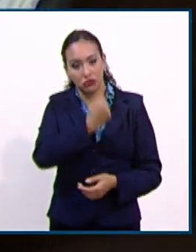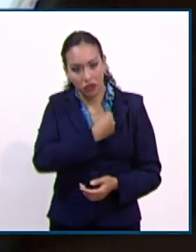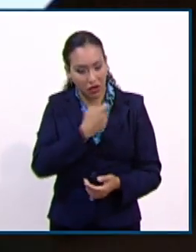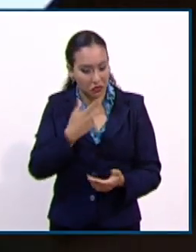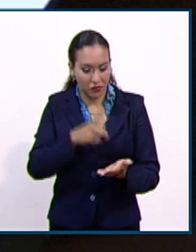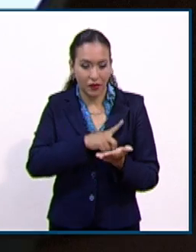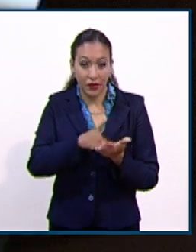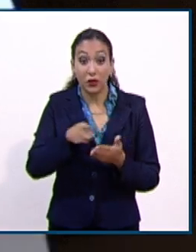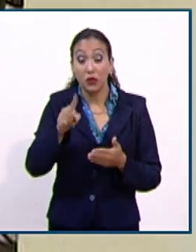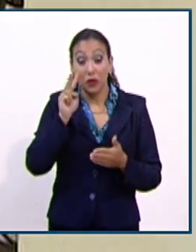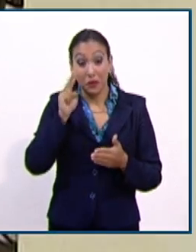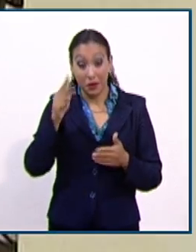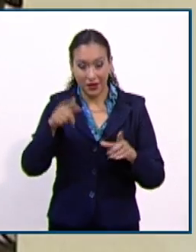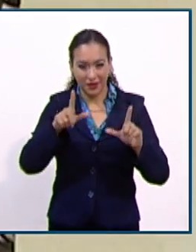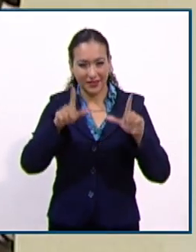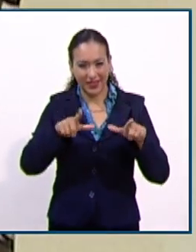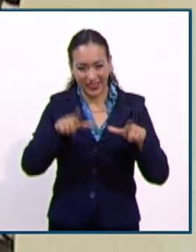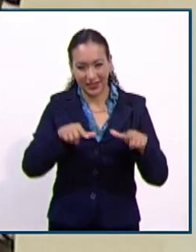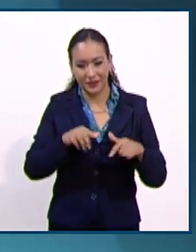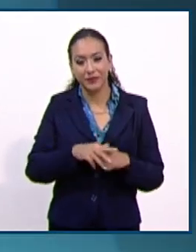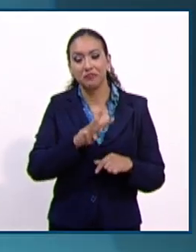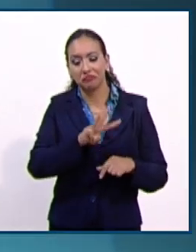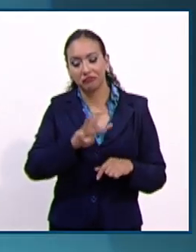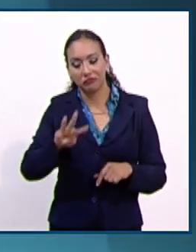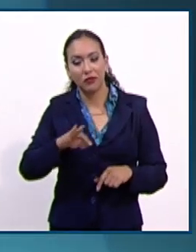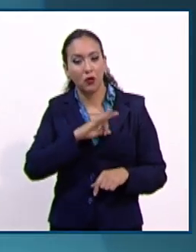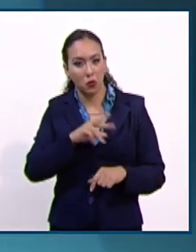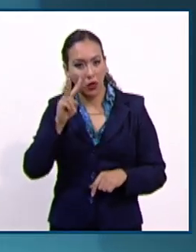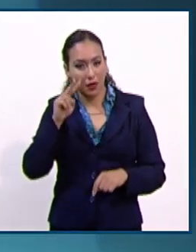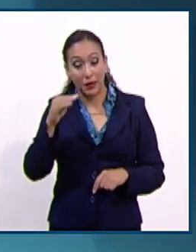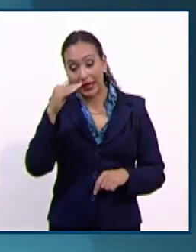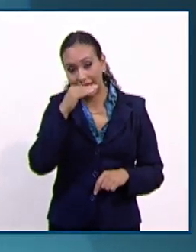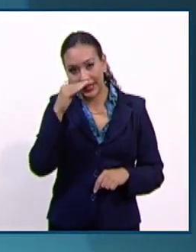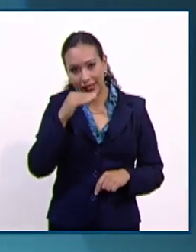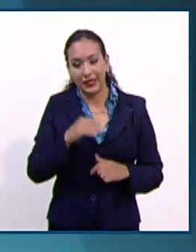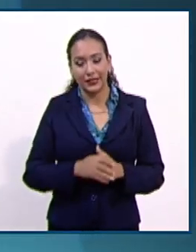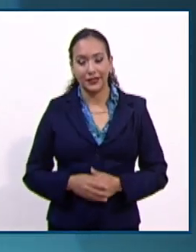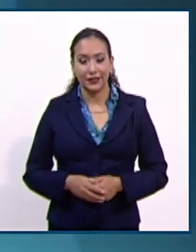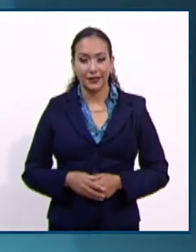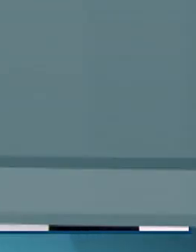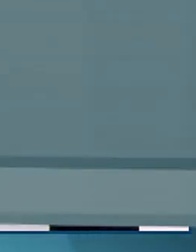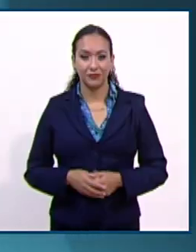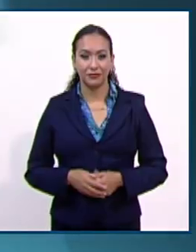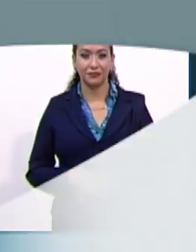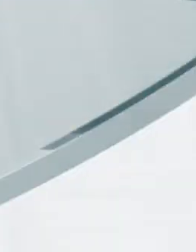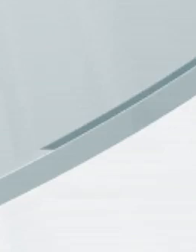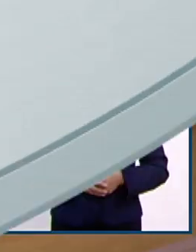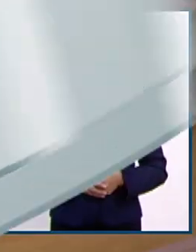manual de manera gratuita en el sitio web y en la red de bibliotecas de la Suprema Corte.